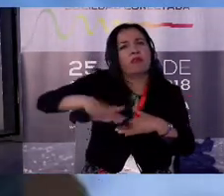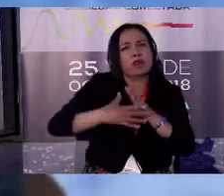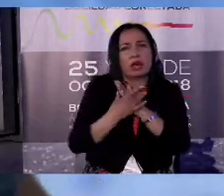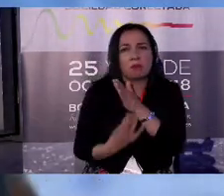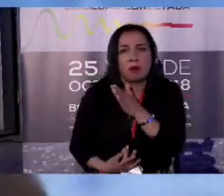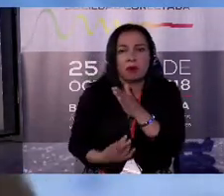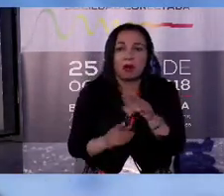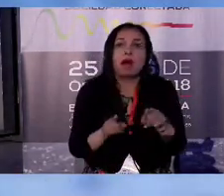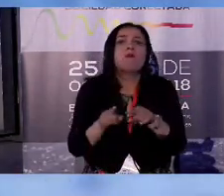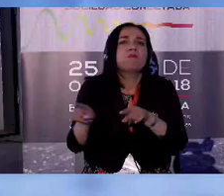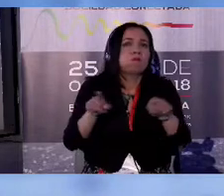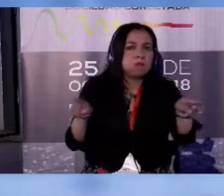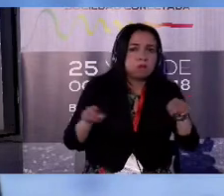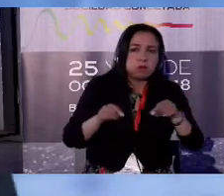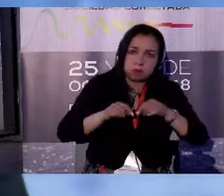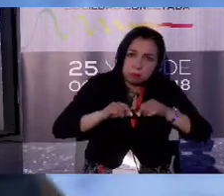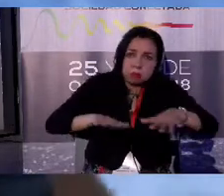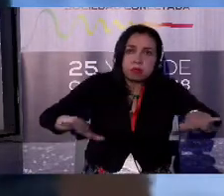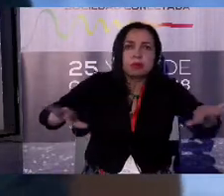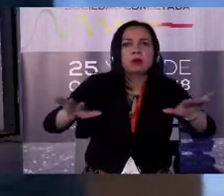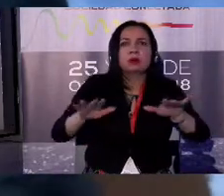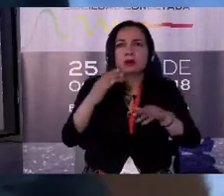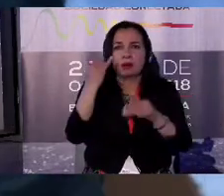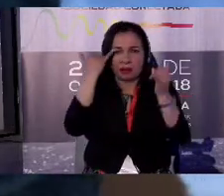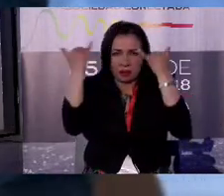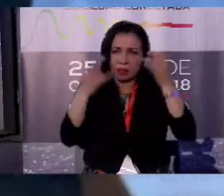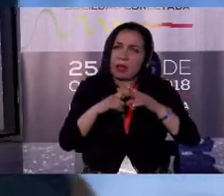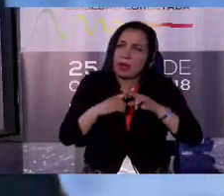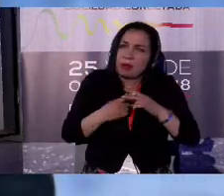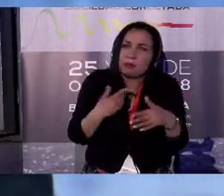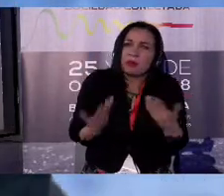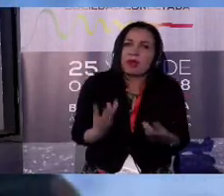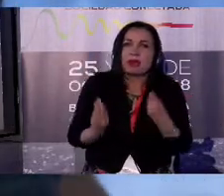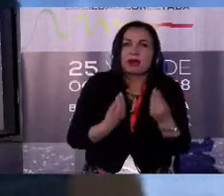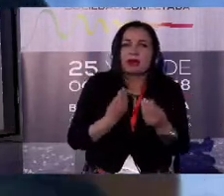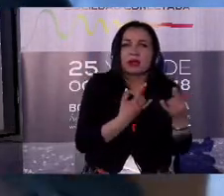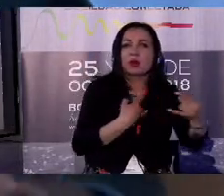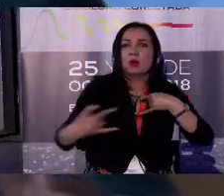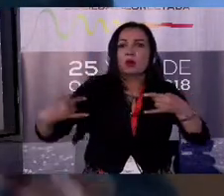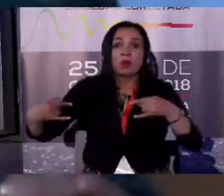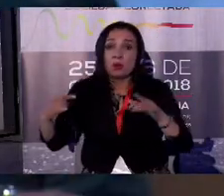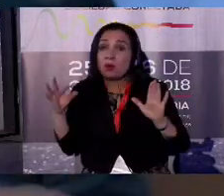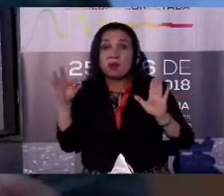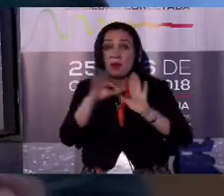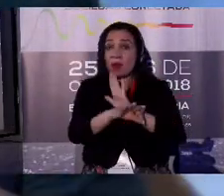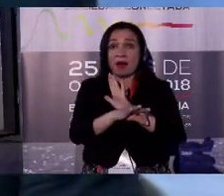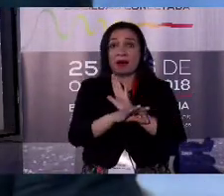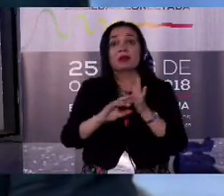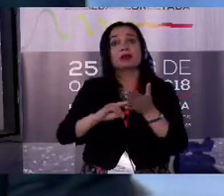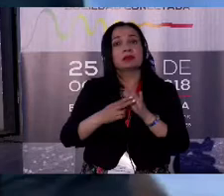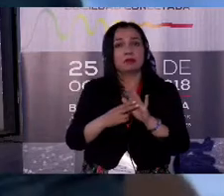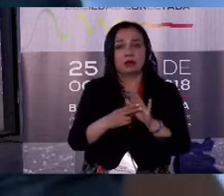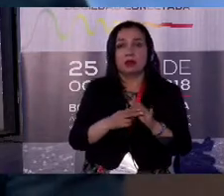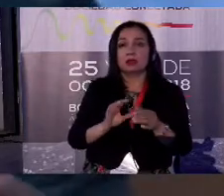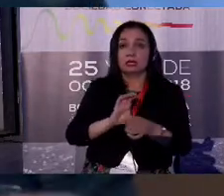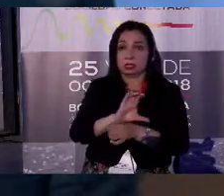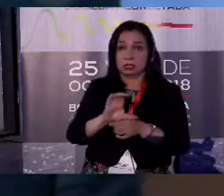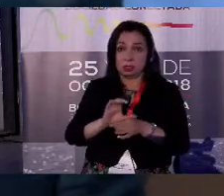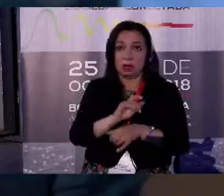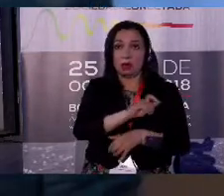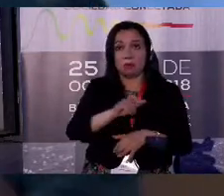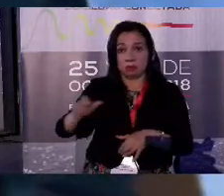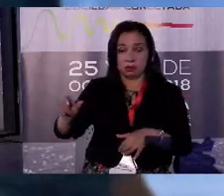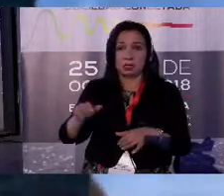capaces de incorporar mecanismos en ese sentido, pues evidentemente lo que tendremos es ciudadanos de primera viviendo en el siglo